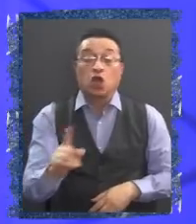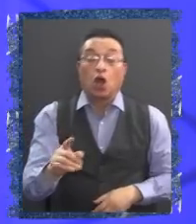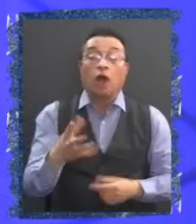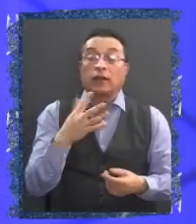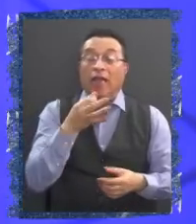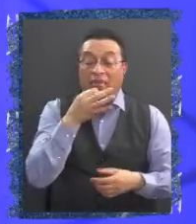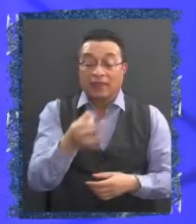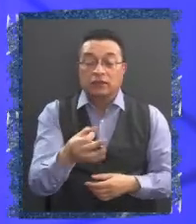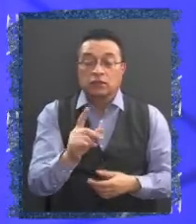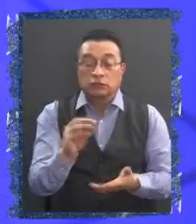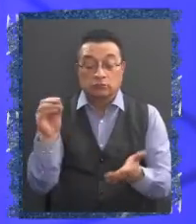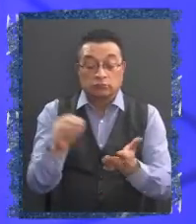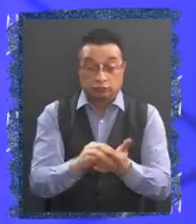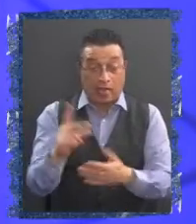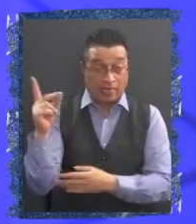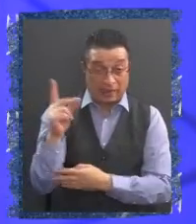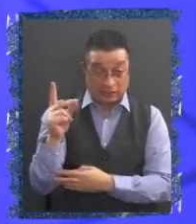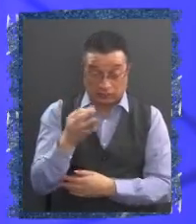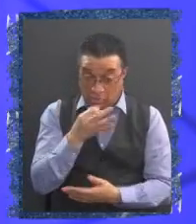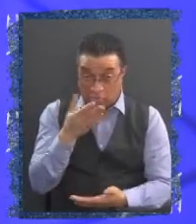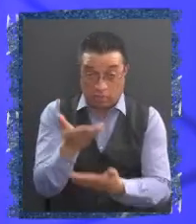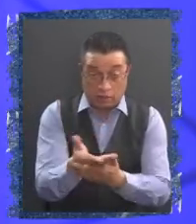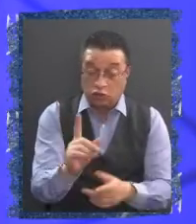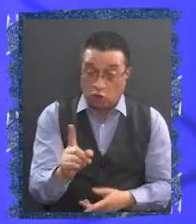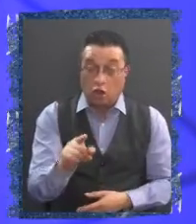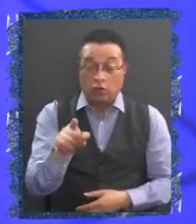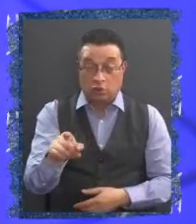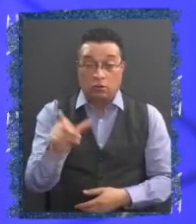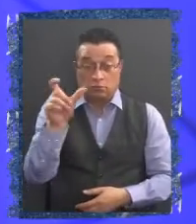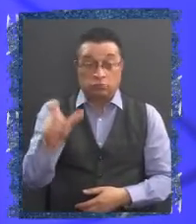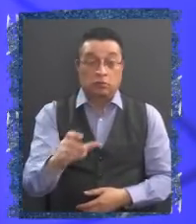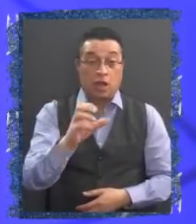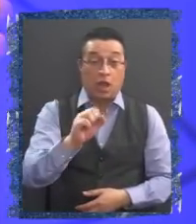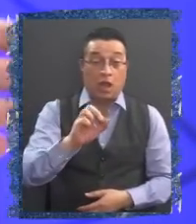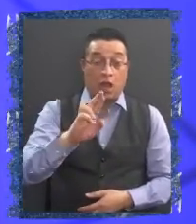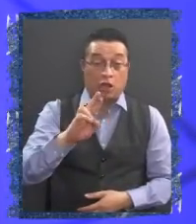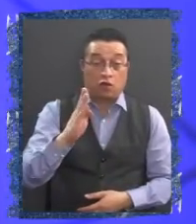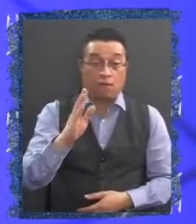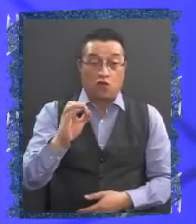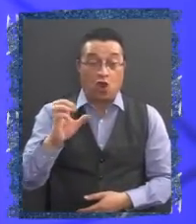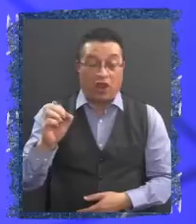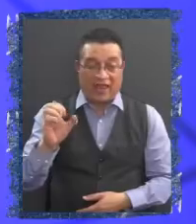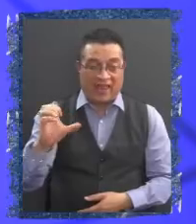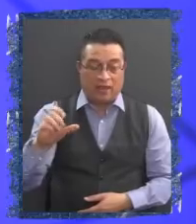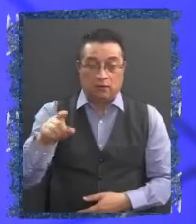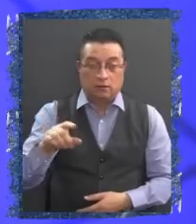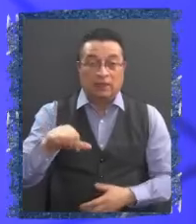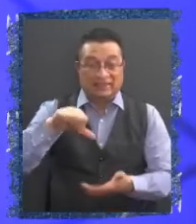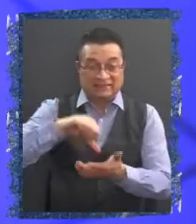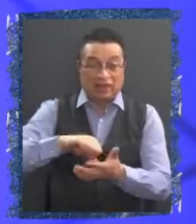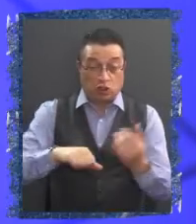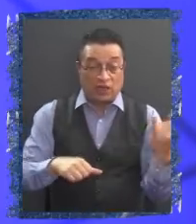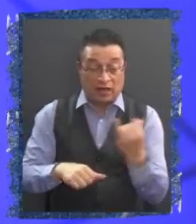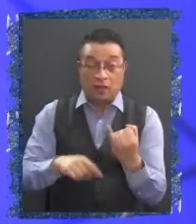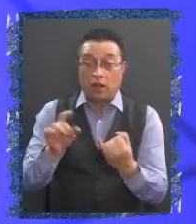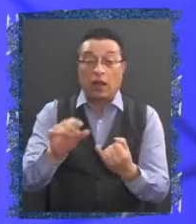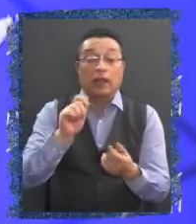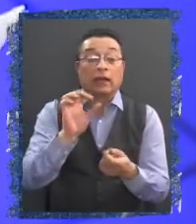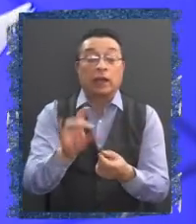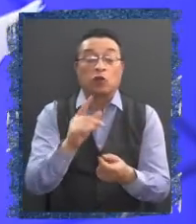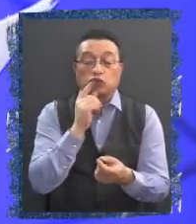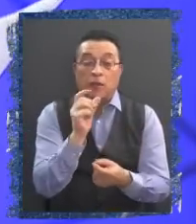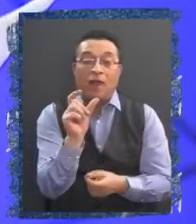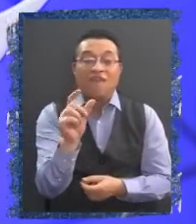no precisamente de la derecha, sino que del convencional Arboe, que es una persona de centro izquierda? Cambia solamente el verbo, dice,